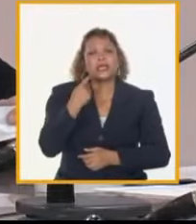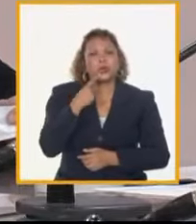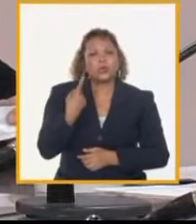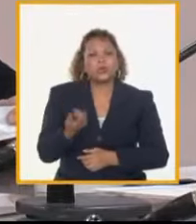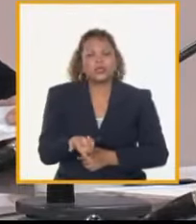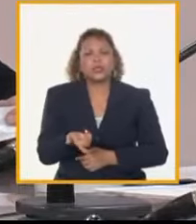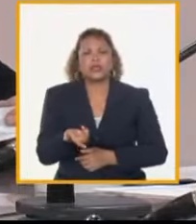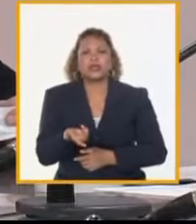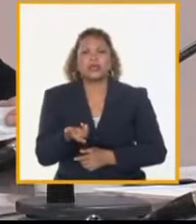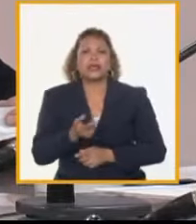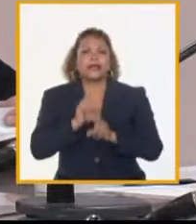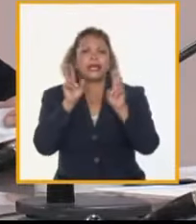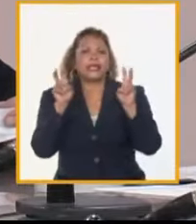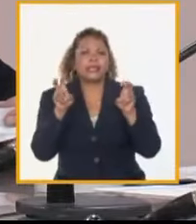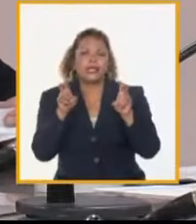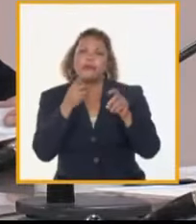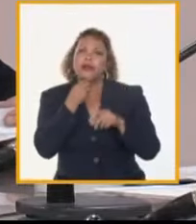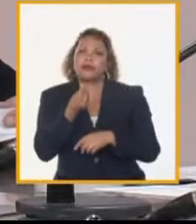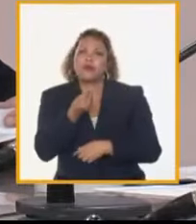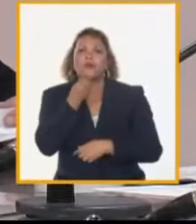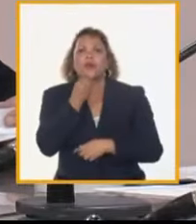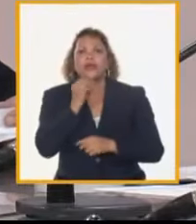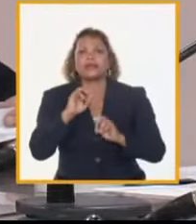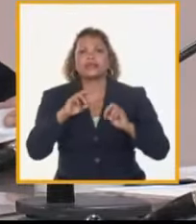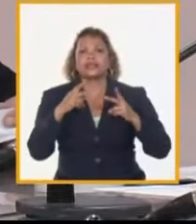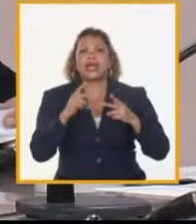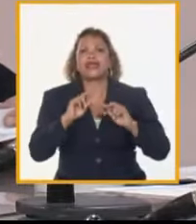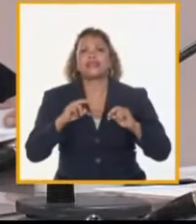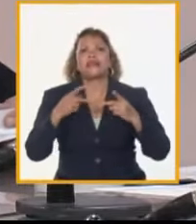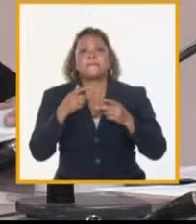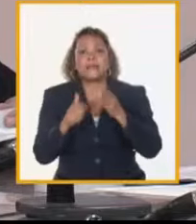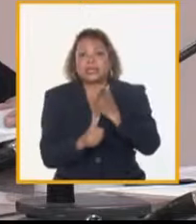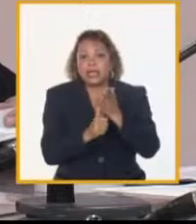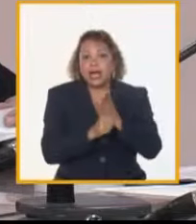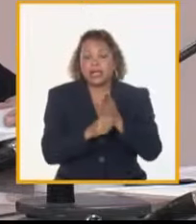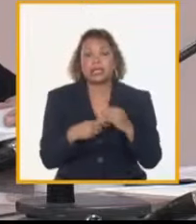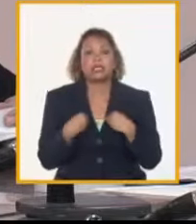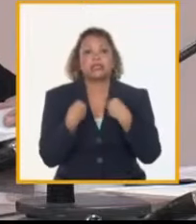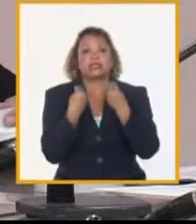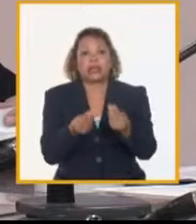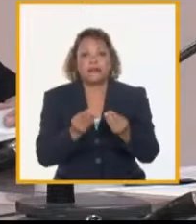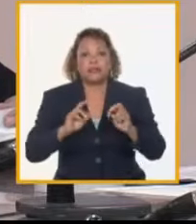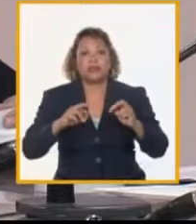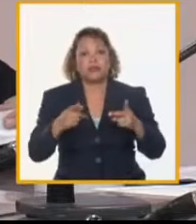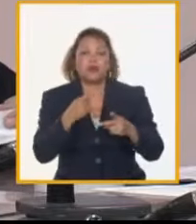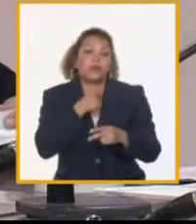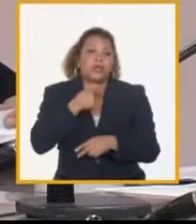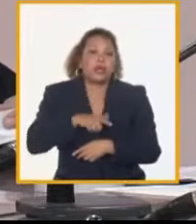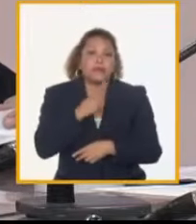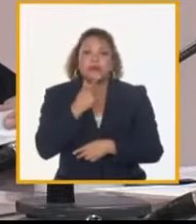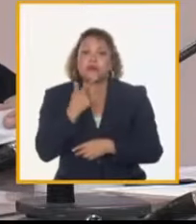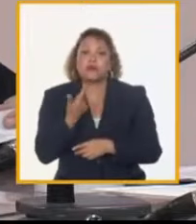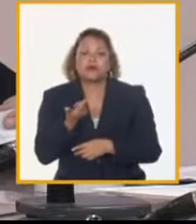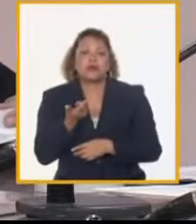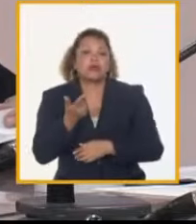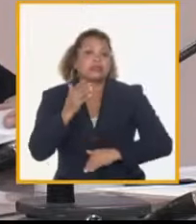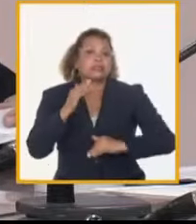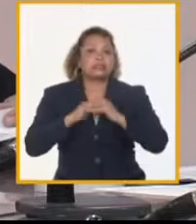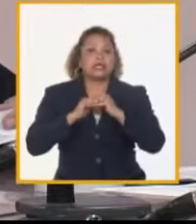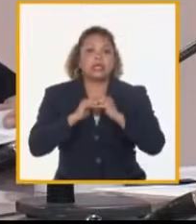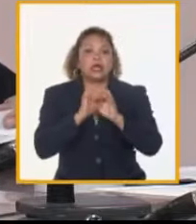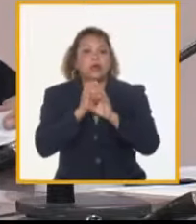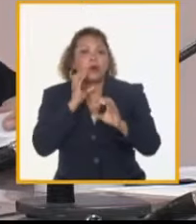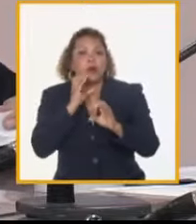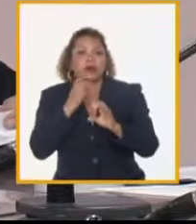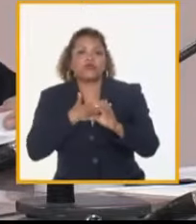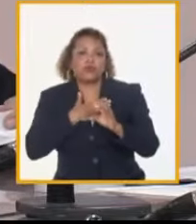tema de la imposibilidad de reintegrar pasajes 48 horas antes y que eso daba al traste con que se llenaran las guaguas, es decir, que salían